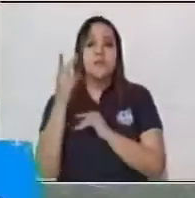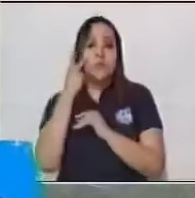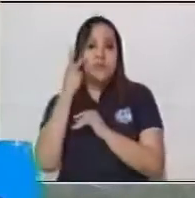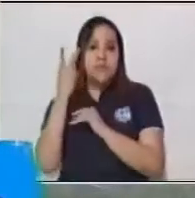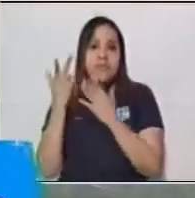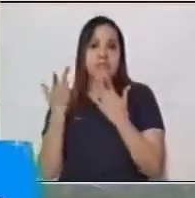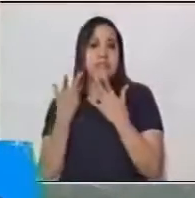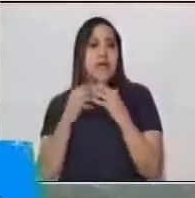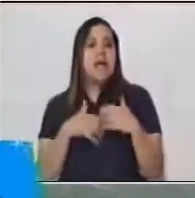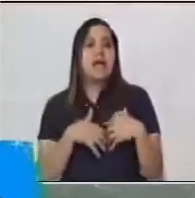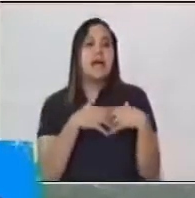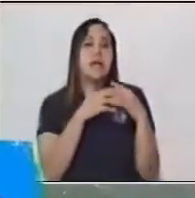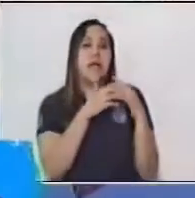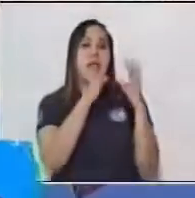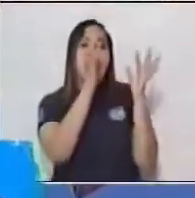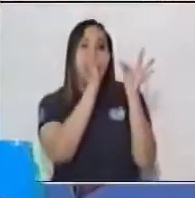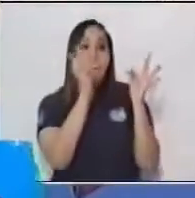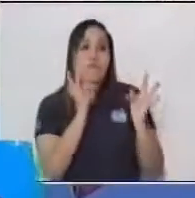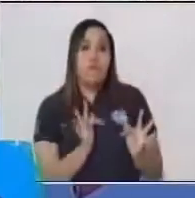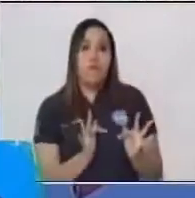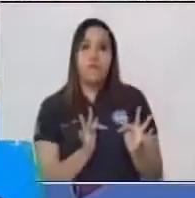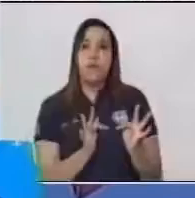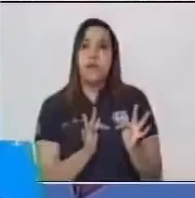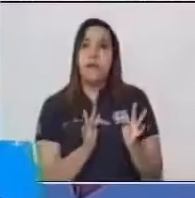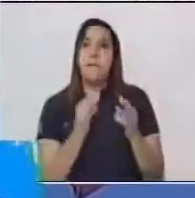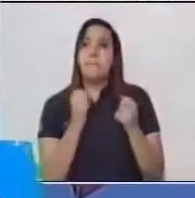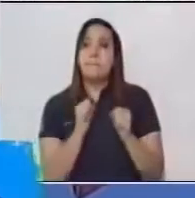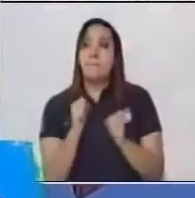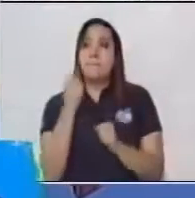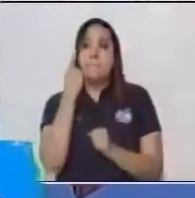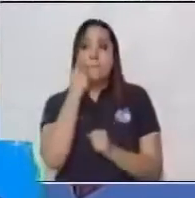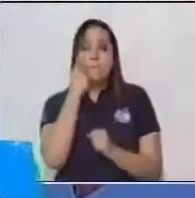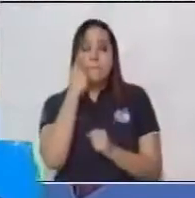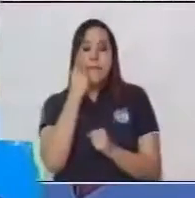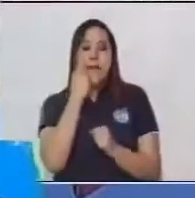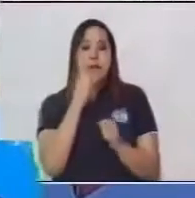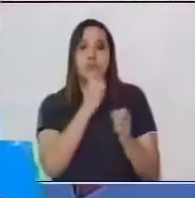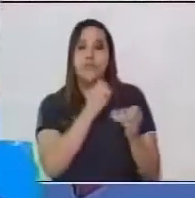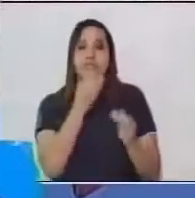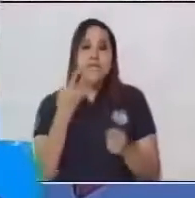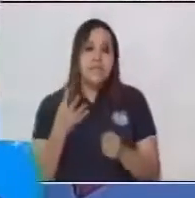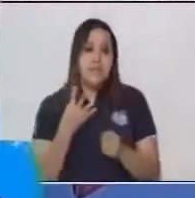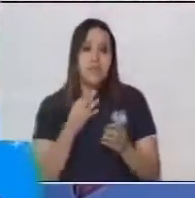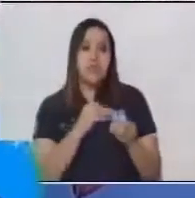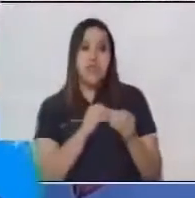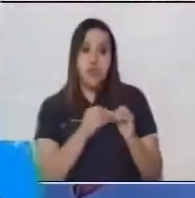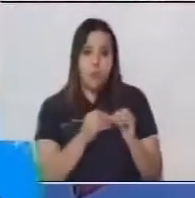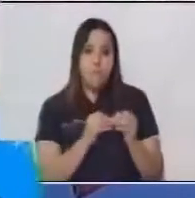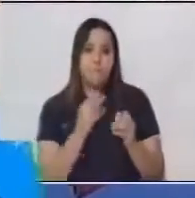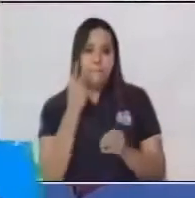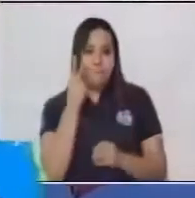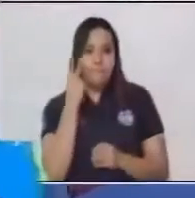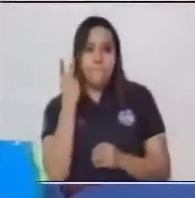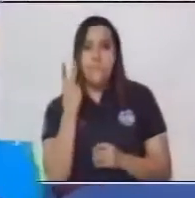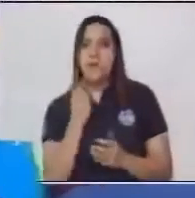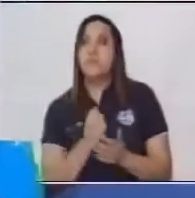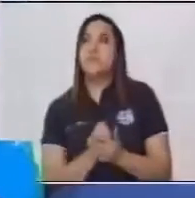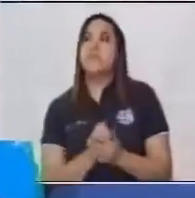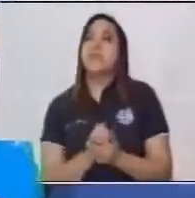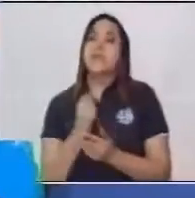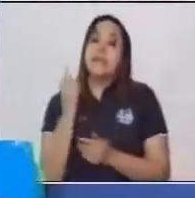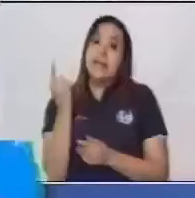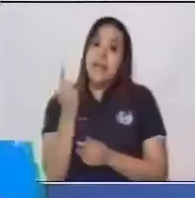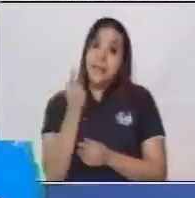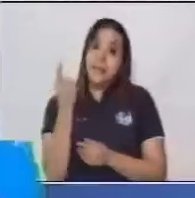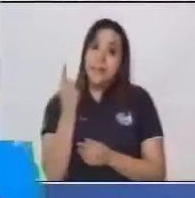la fórmula para las siguientes sucesiones. Y la primera